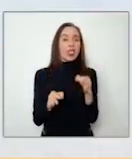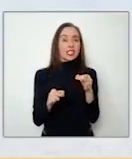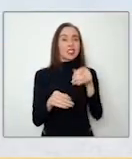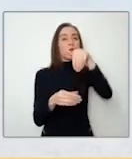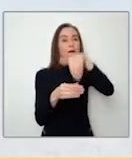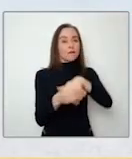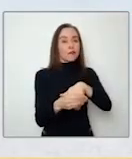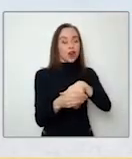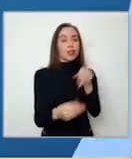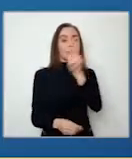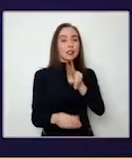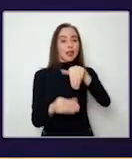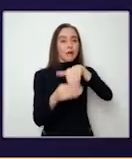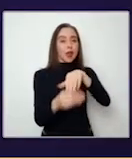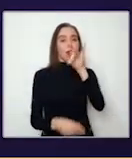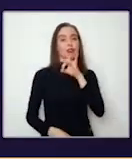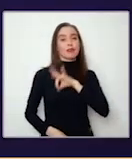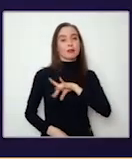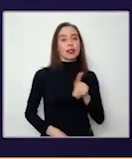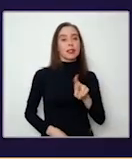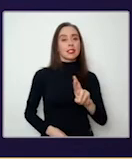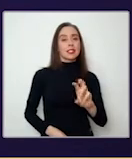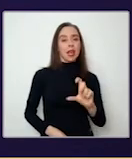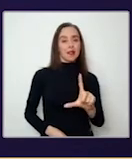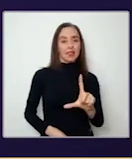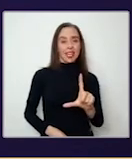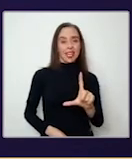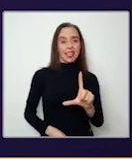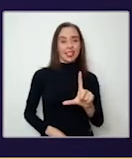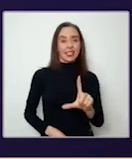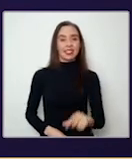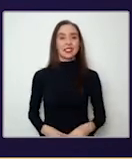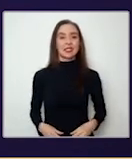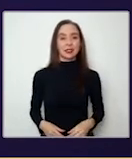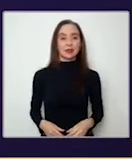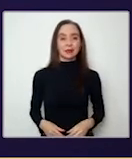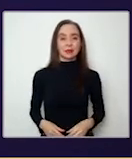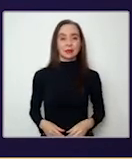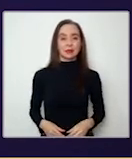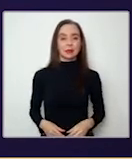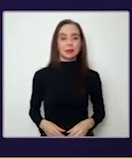600-6166. Porque tú decides, vota. Servicio Electoral de Chile. CERVEL.